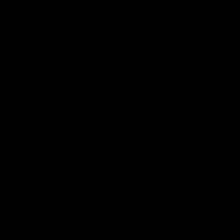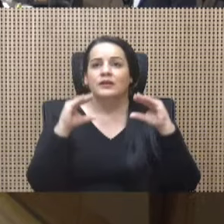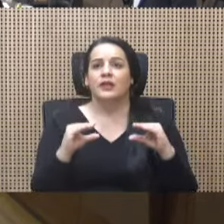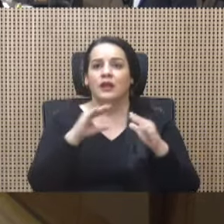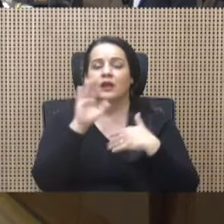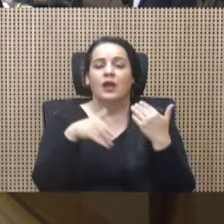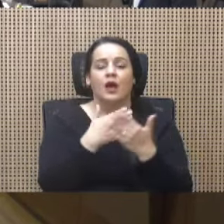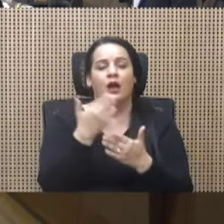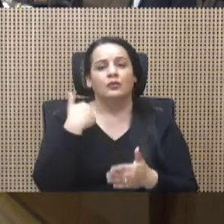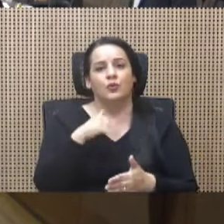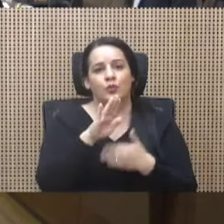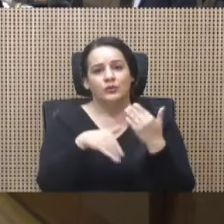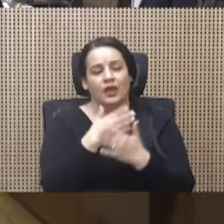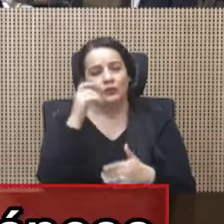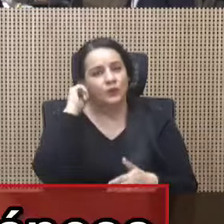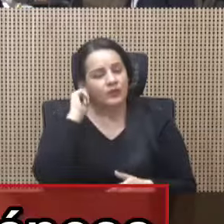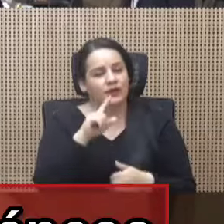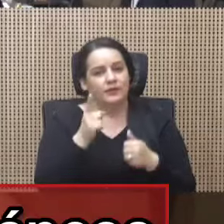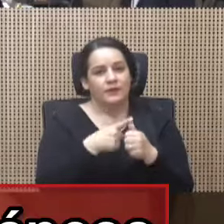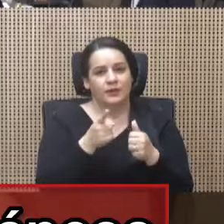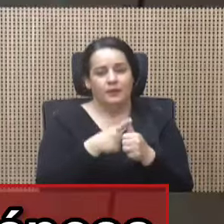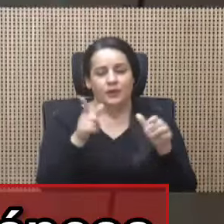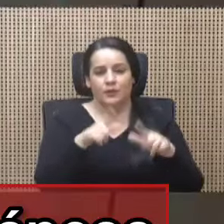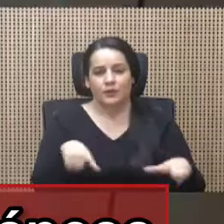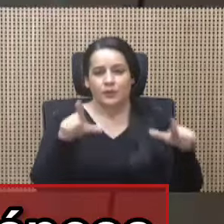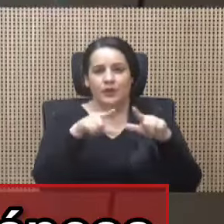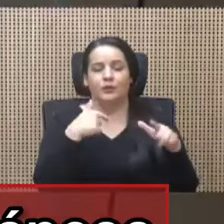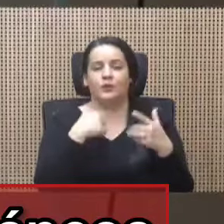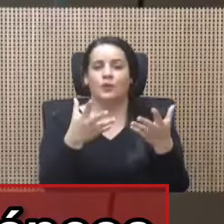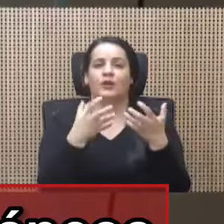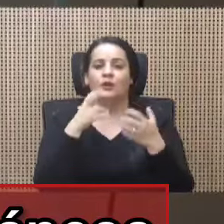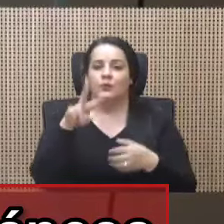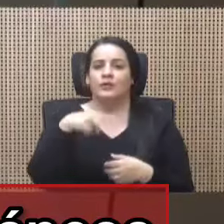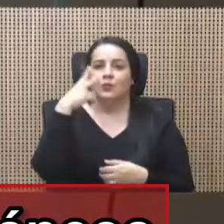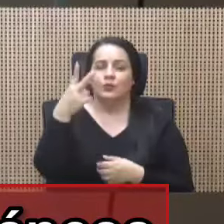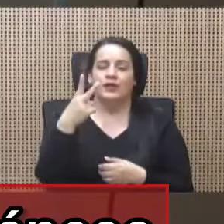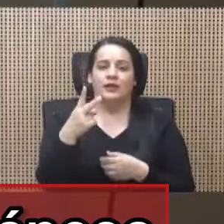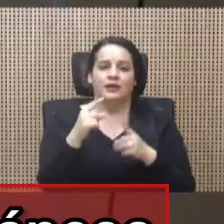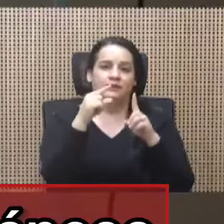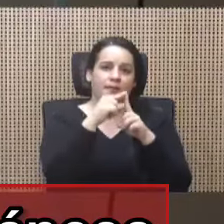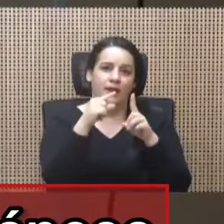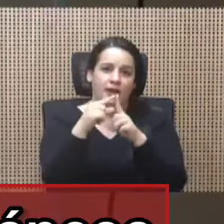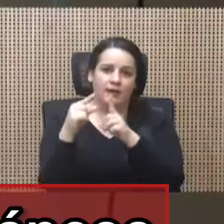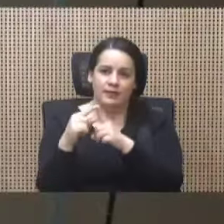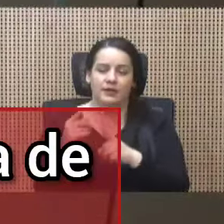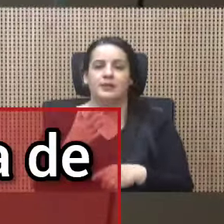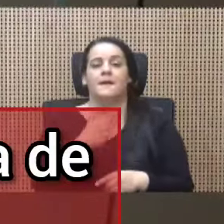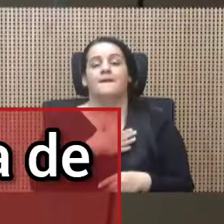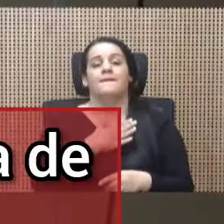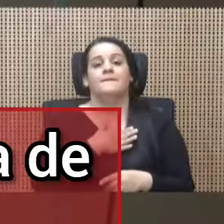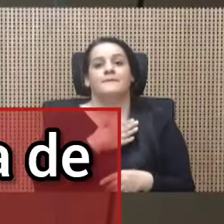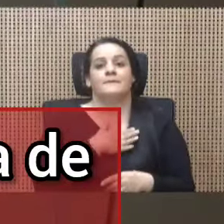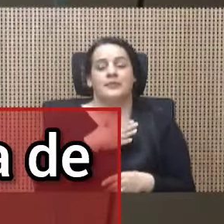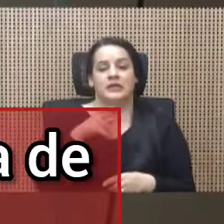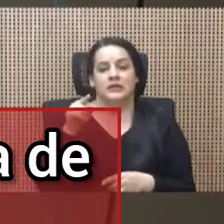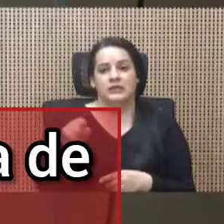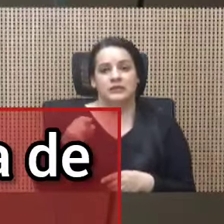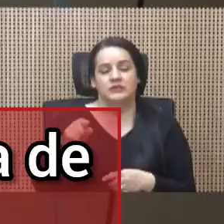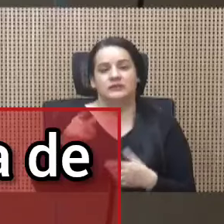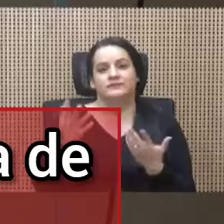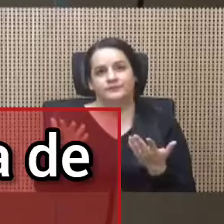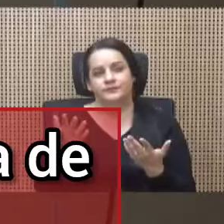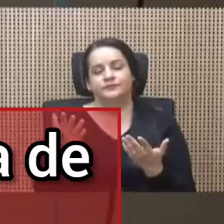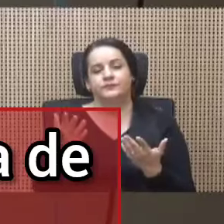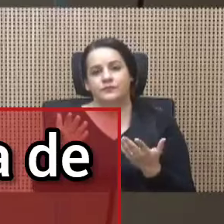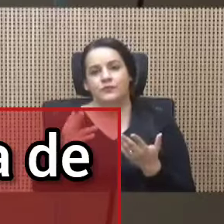sesión. En primer lugar, quiero secundar las palabras de mis coterráneos cartagineses por el